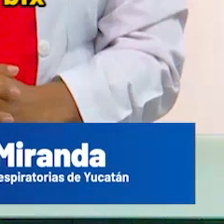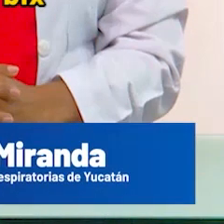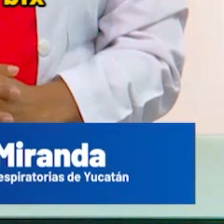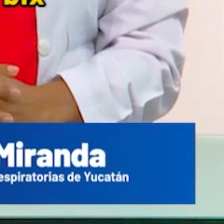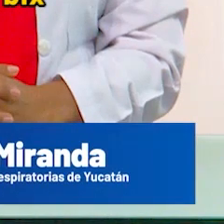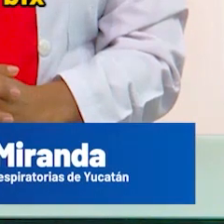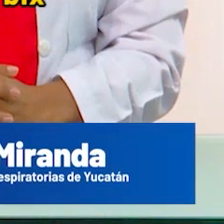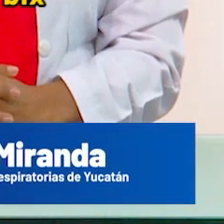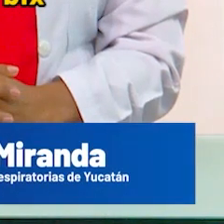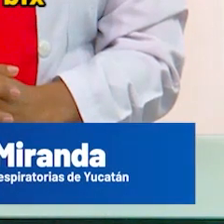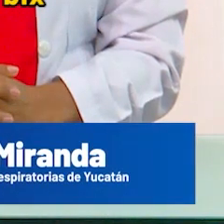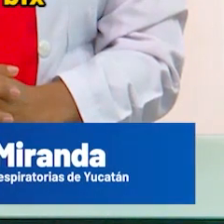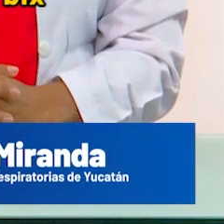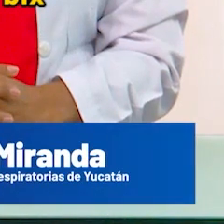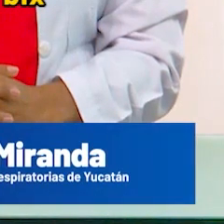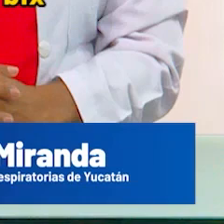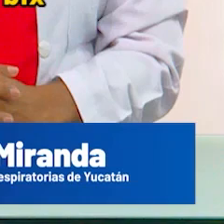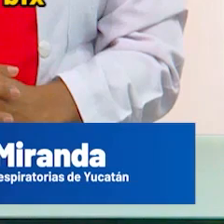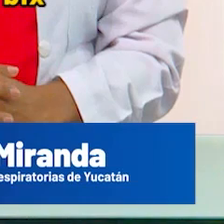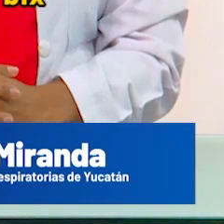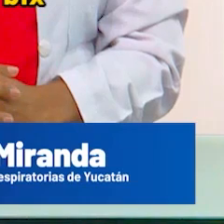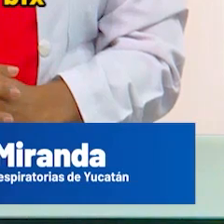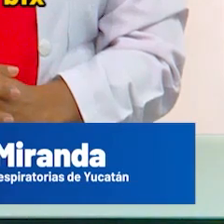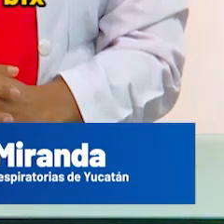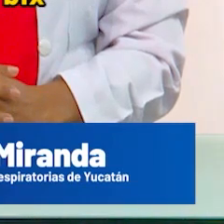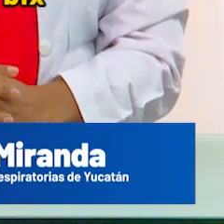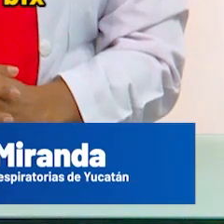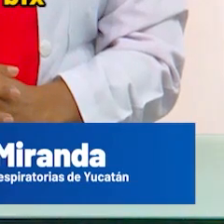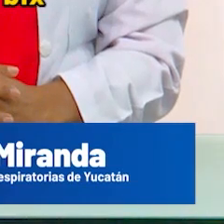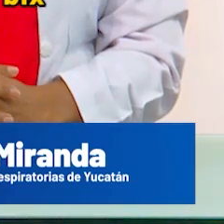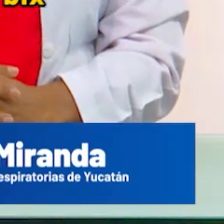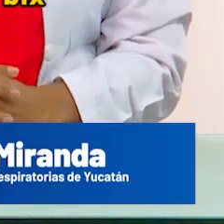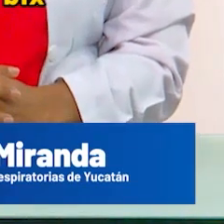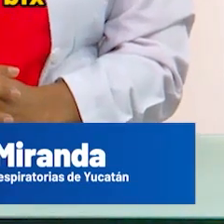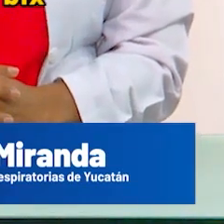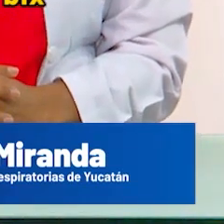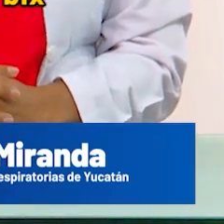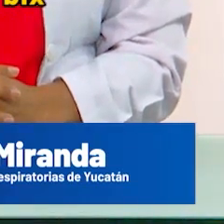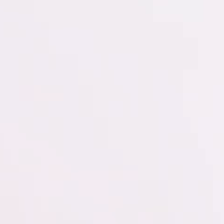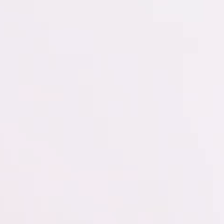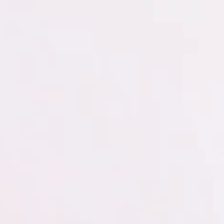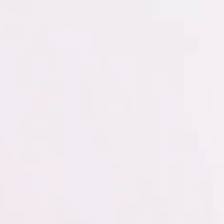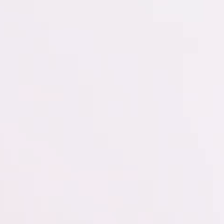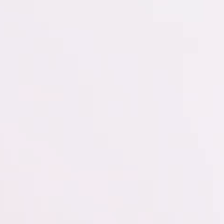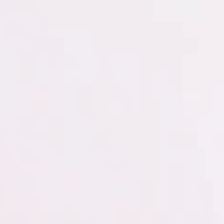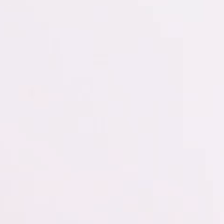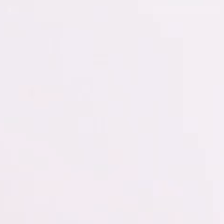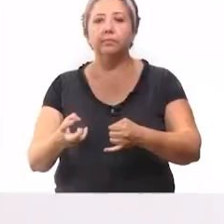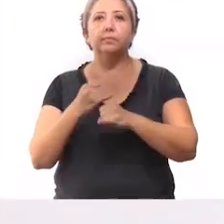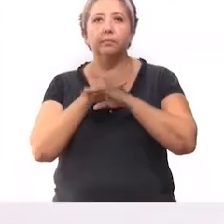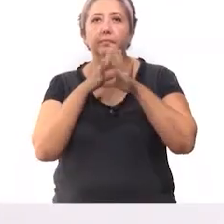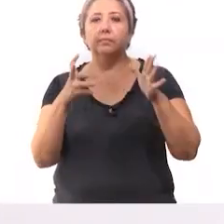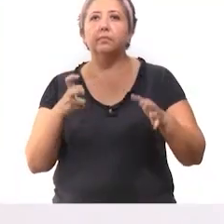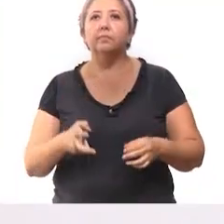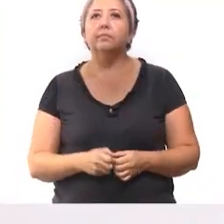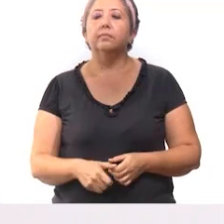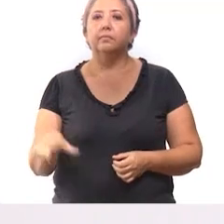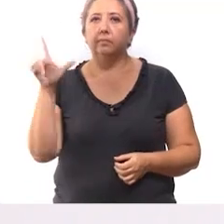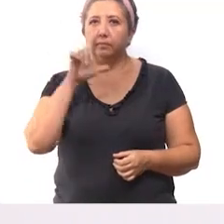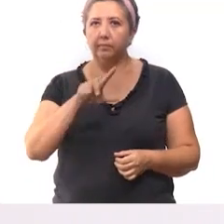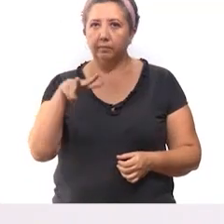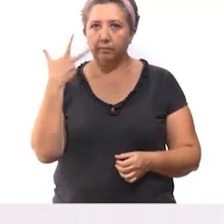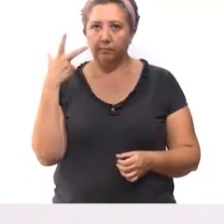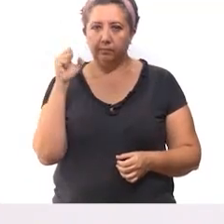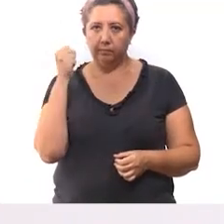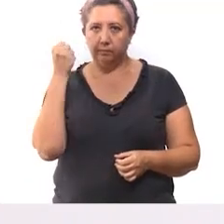Buenas tardes. Nos permitimos dar el informe diario relacionado con el COVID-19. Adelante, doctora. Gracias, doctora. Buenas tardes. Este es el parte médico de este lunes